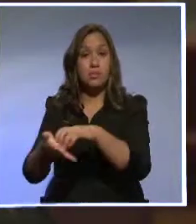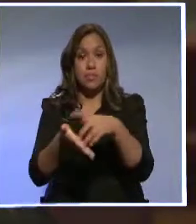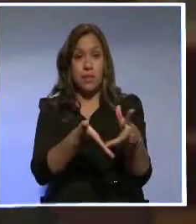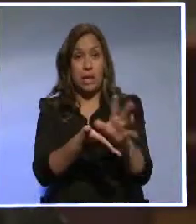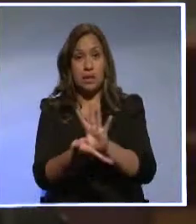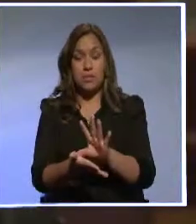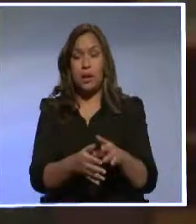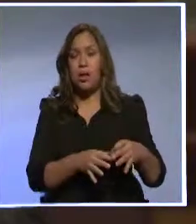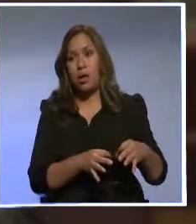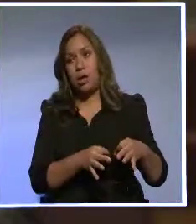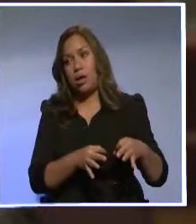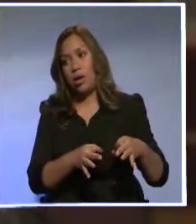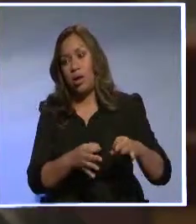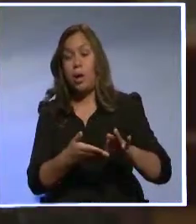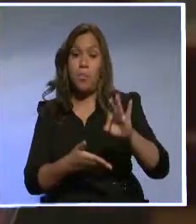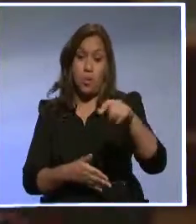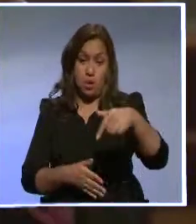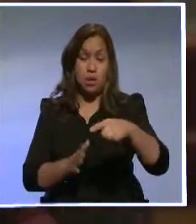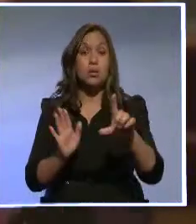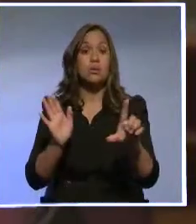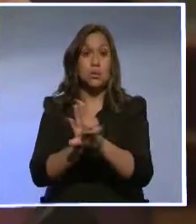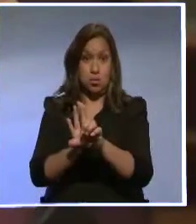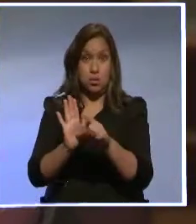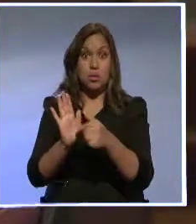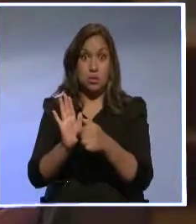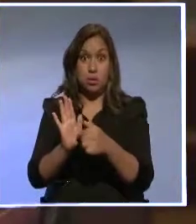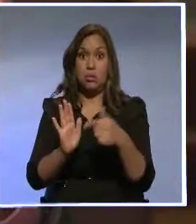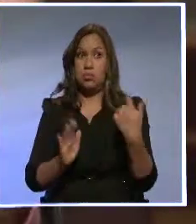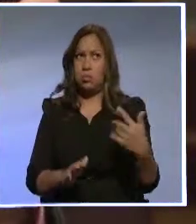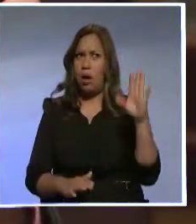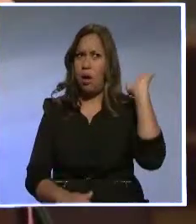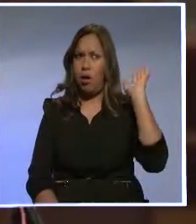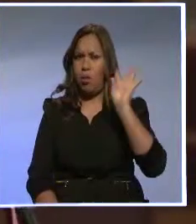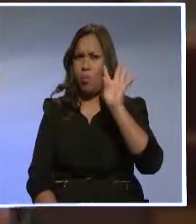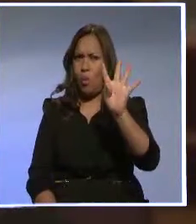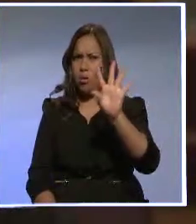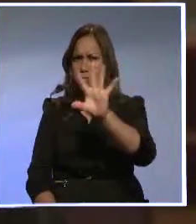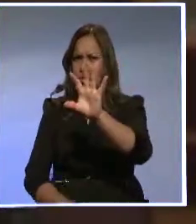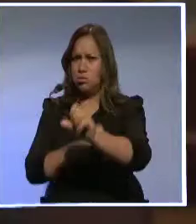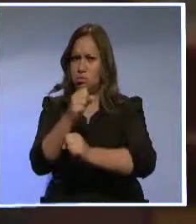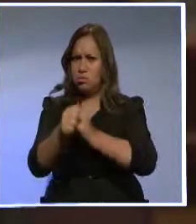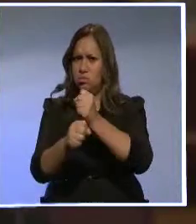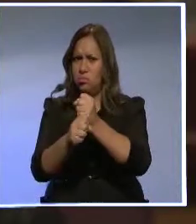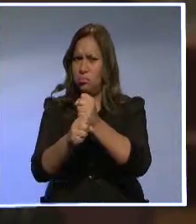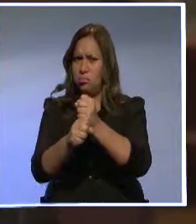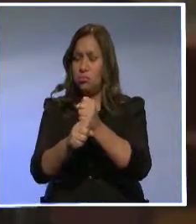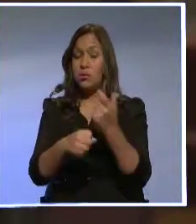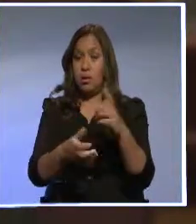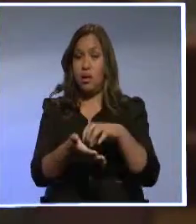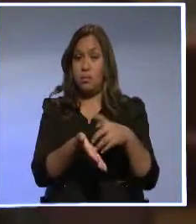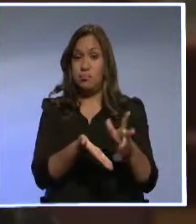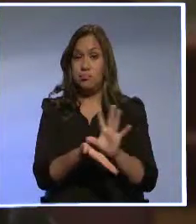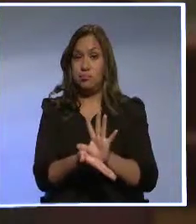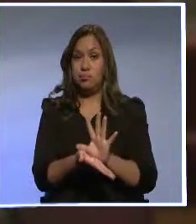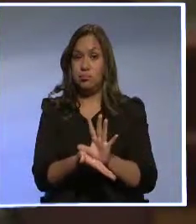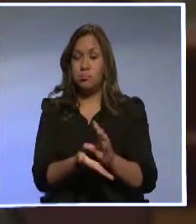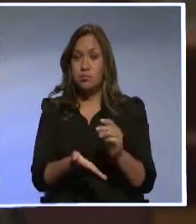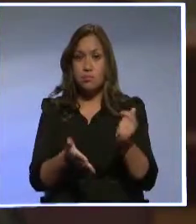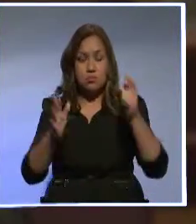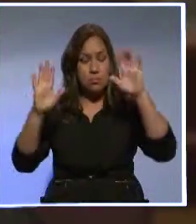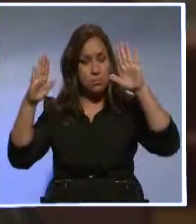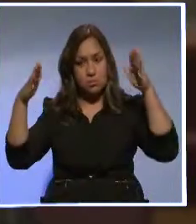tiempo para aprobar esta ley porque esta ley viene ya de cuatro años cinco años atrás la asamblea debía haber concentrado su